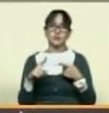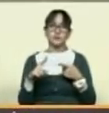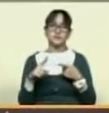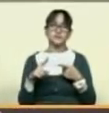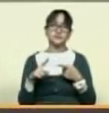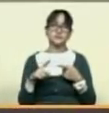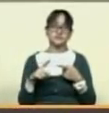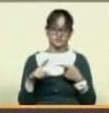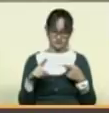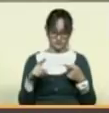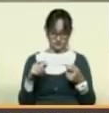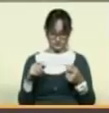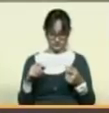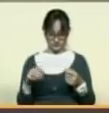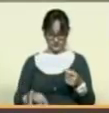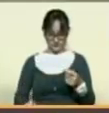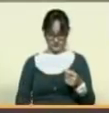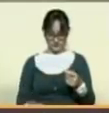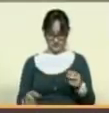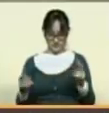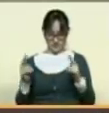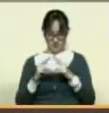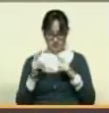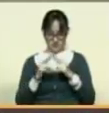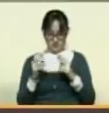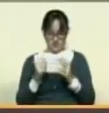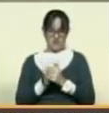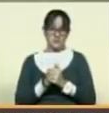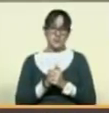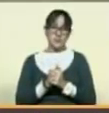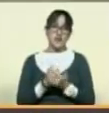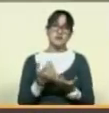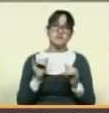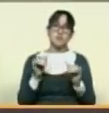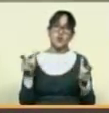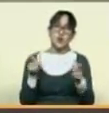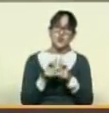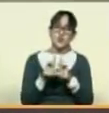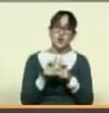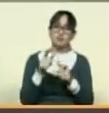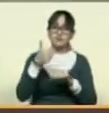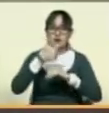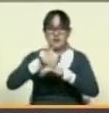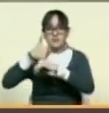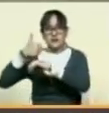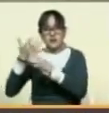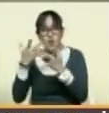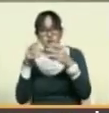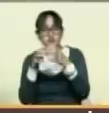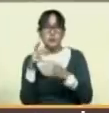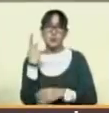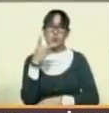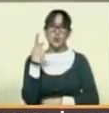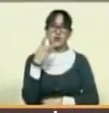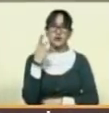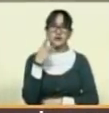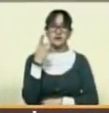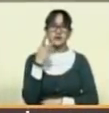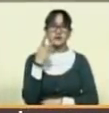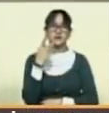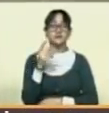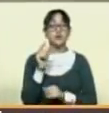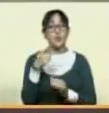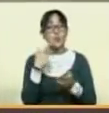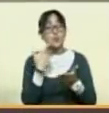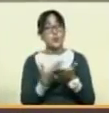también pudimos conocer el martes pasado, luego de la reunión que sostuvieron con ustedes los representantes de las organizaciones políticas, que una